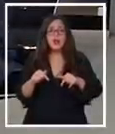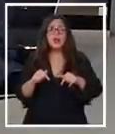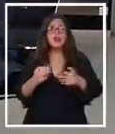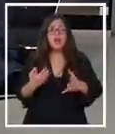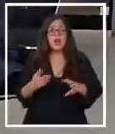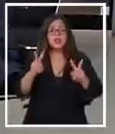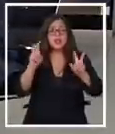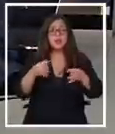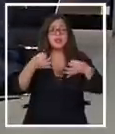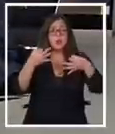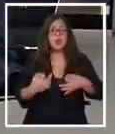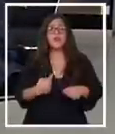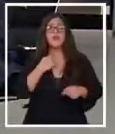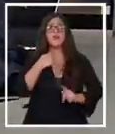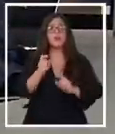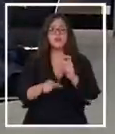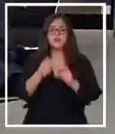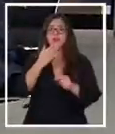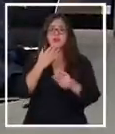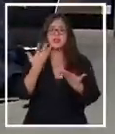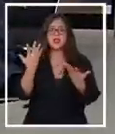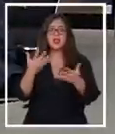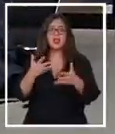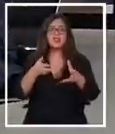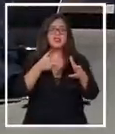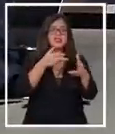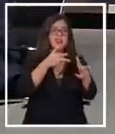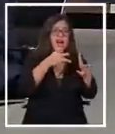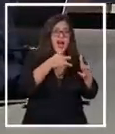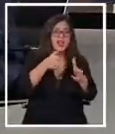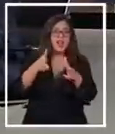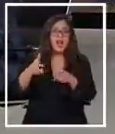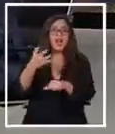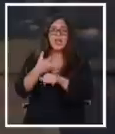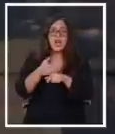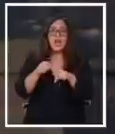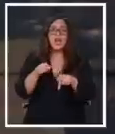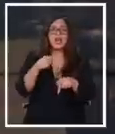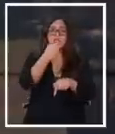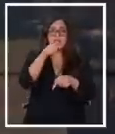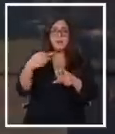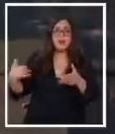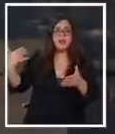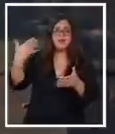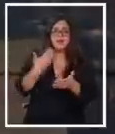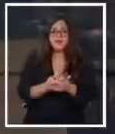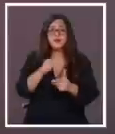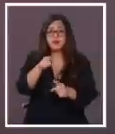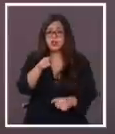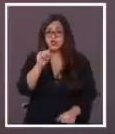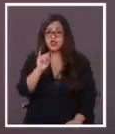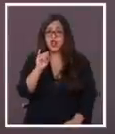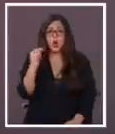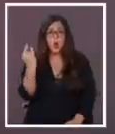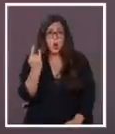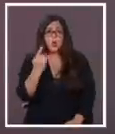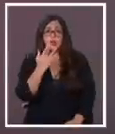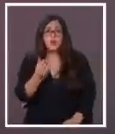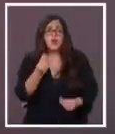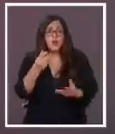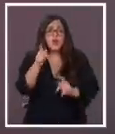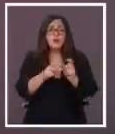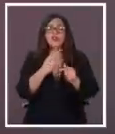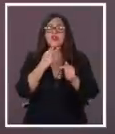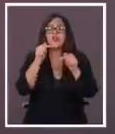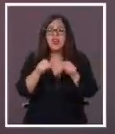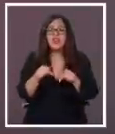a la cantidad de ataques que han habido en estos últimos de estas últimas semanas que si es urgente vivamente porque para la gente que vive